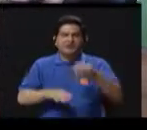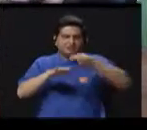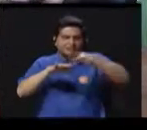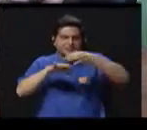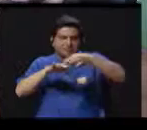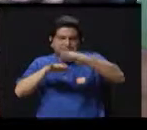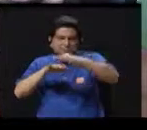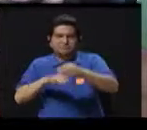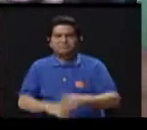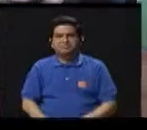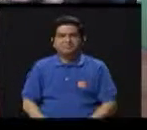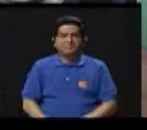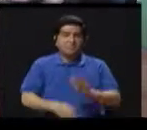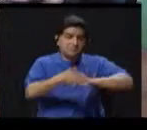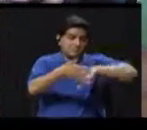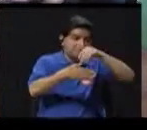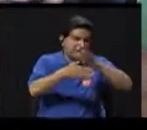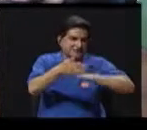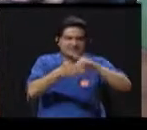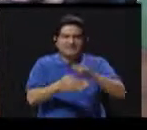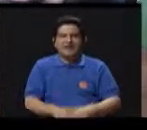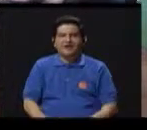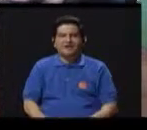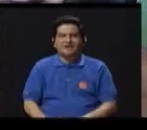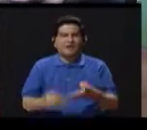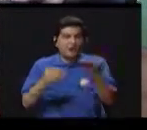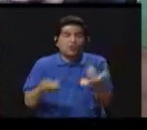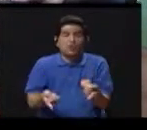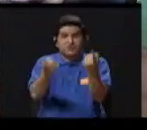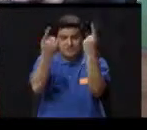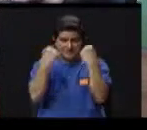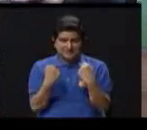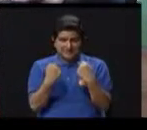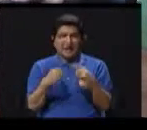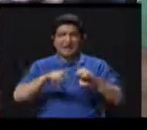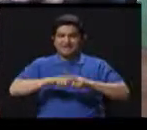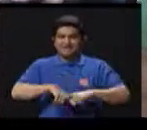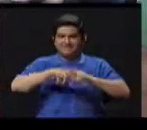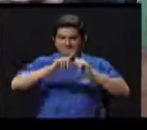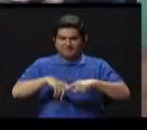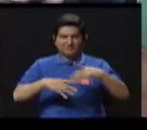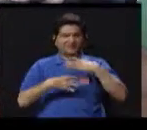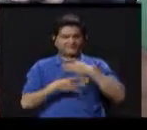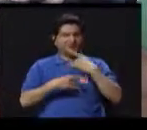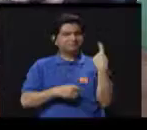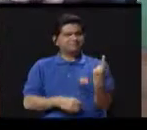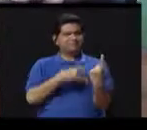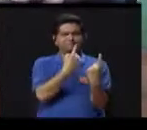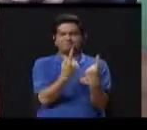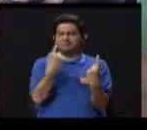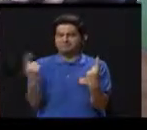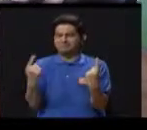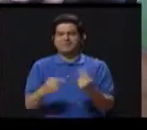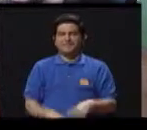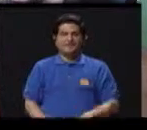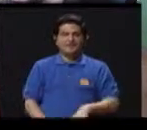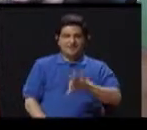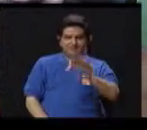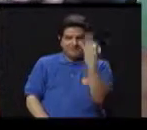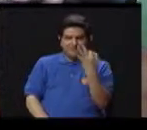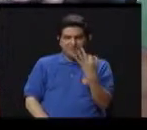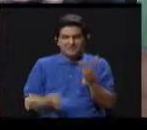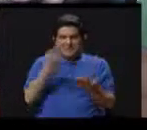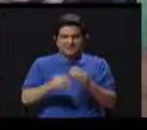las uñas, pintamos, inventamos o trajimos cosas de, según digamos los intereses de cada uno, y ahí fue como